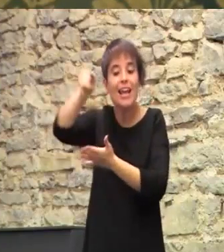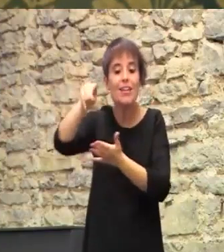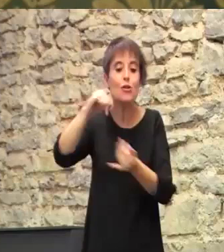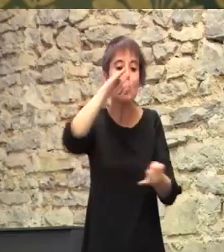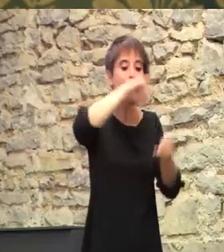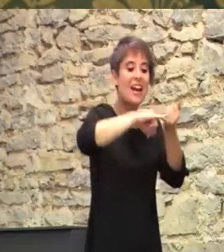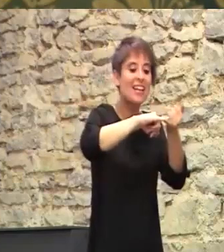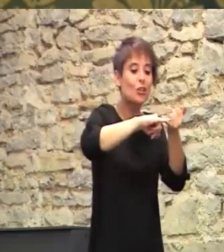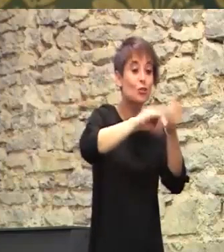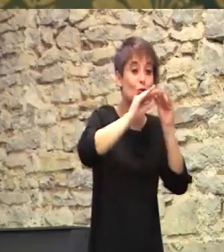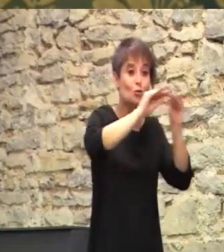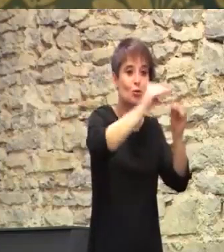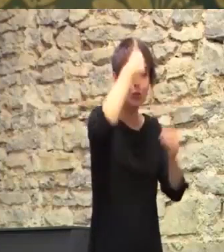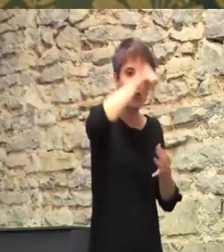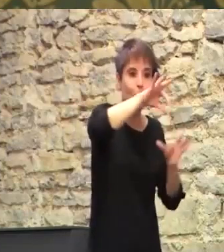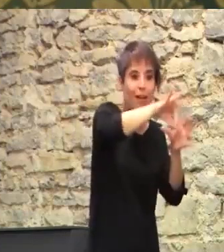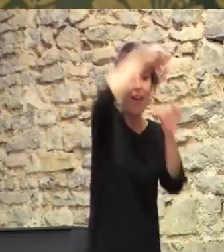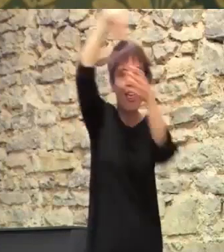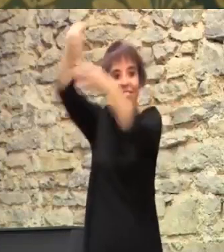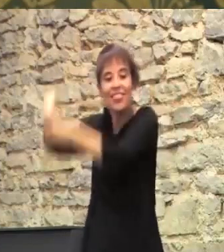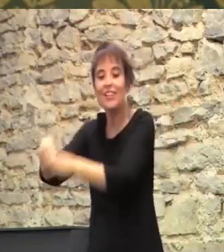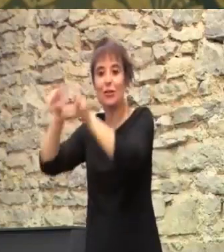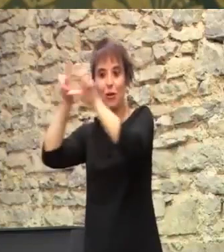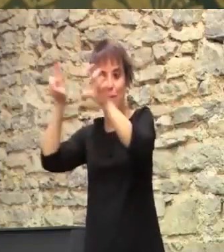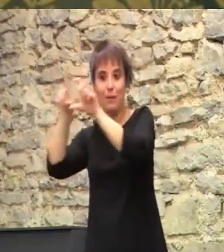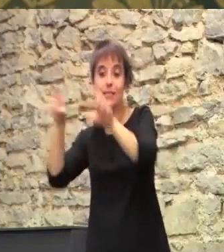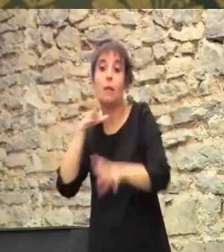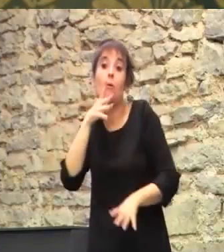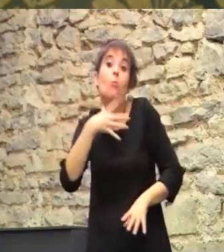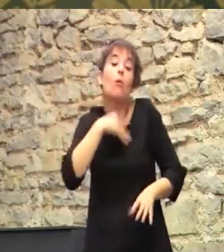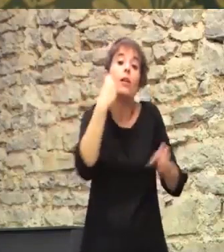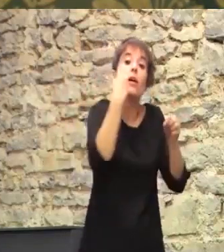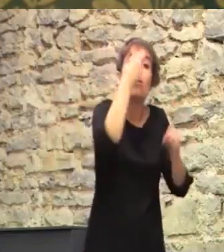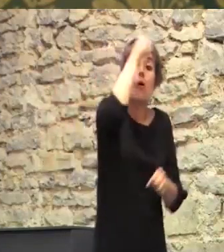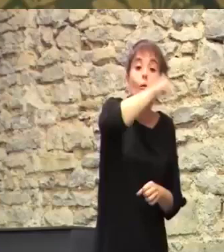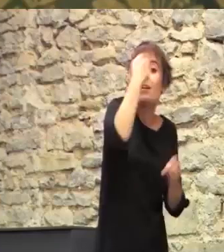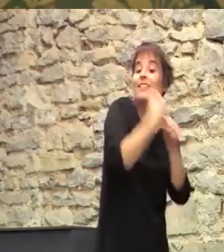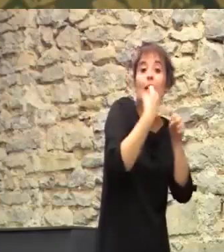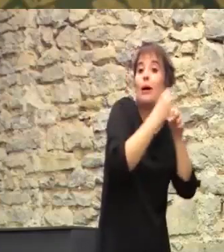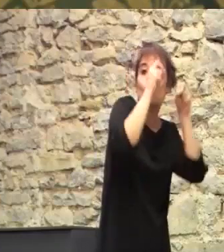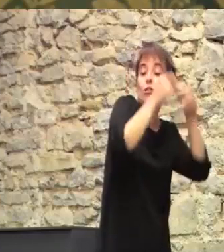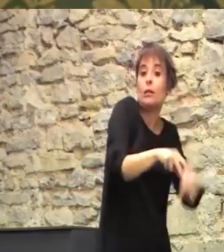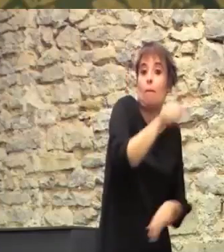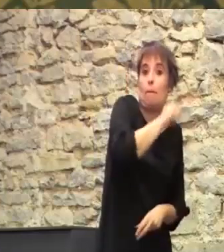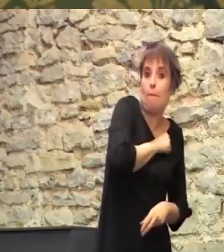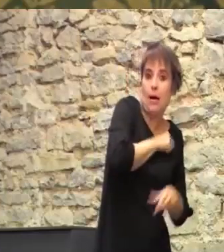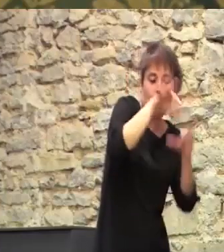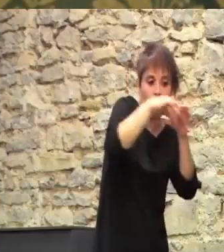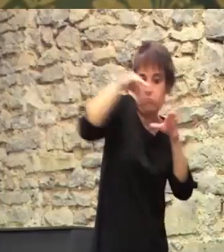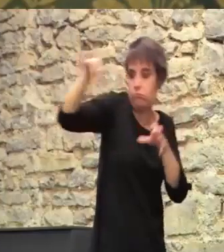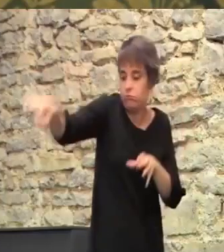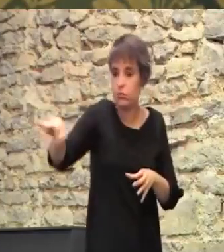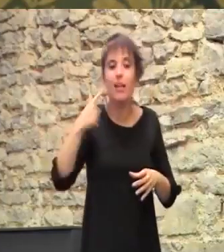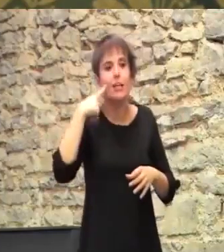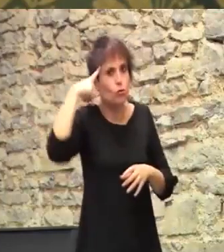a sus maridos a las empresas porque coincidía con que el marido se había quedado sin trabajo y eso es comprensible porque si alguien tiene una fuente de